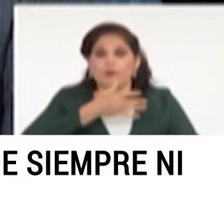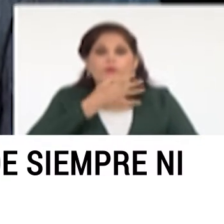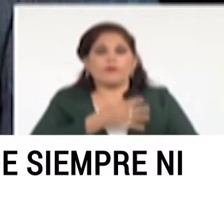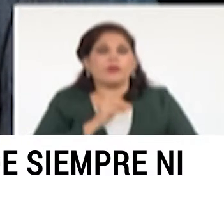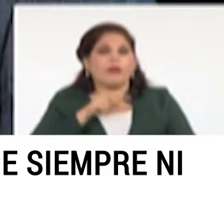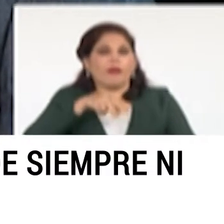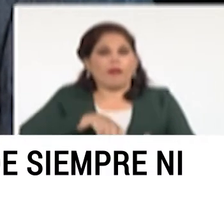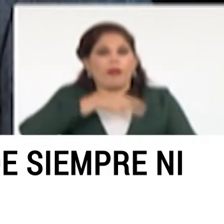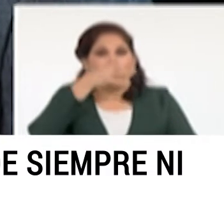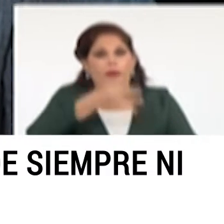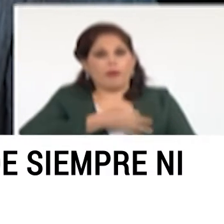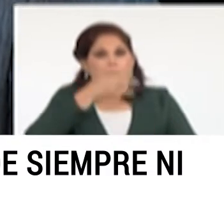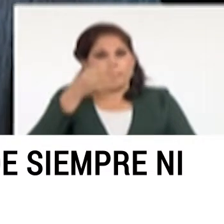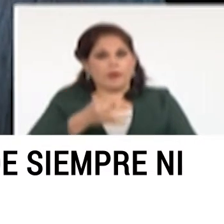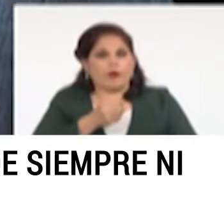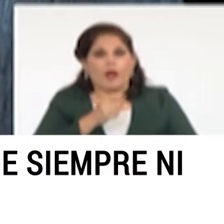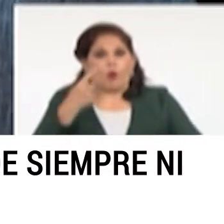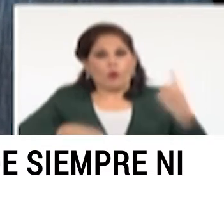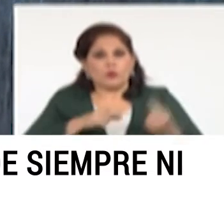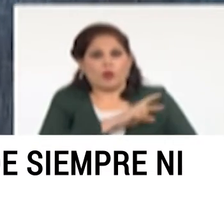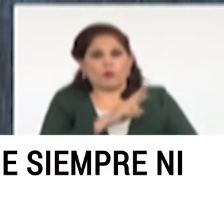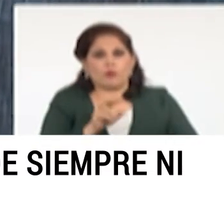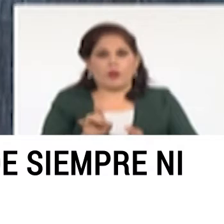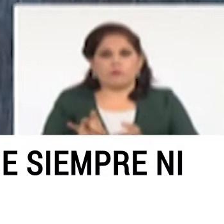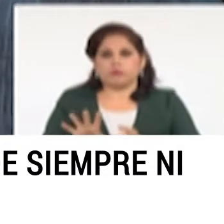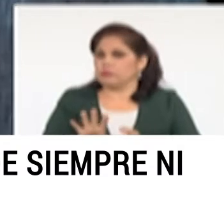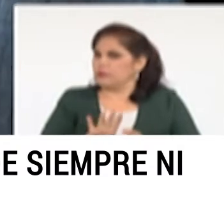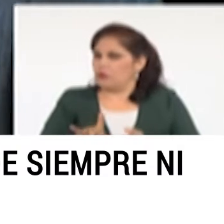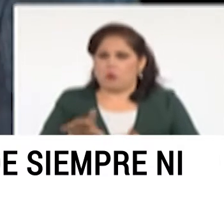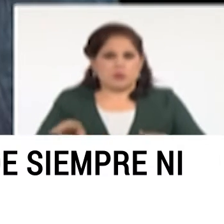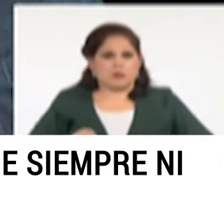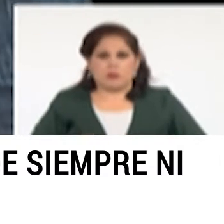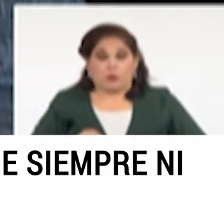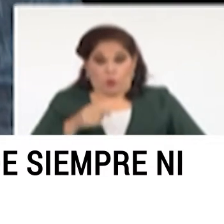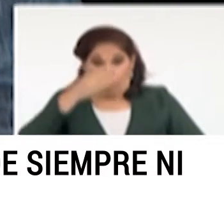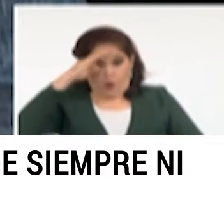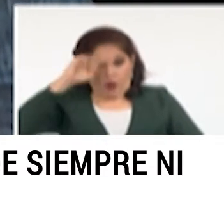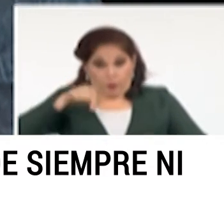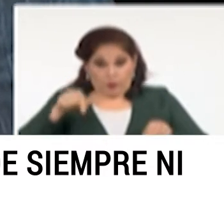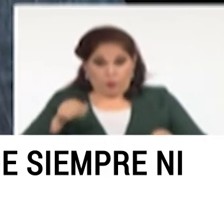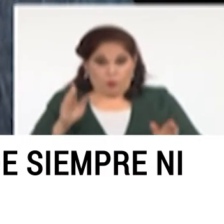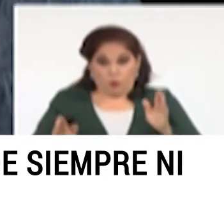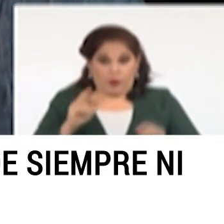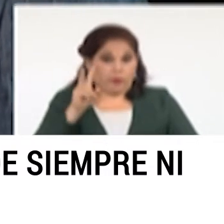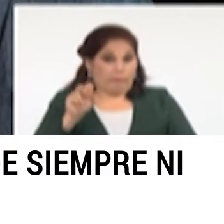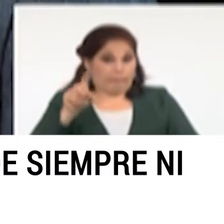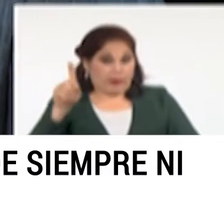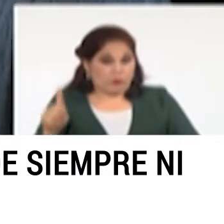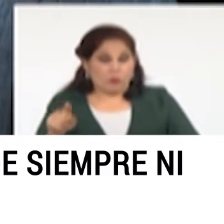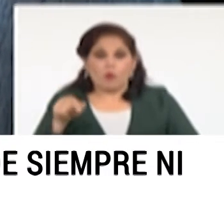a los incorregiblemente contrarrevolucionarios, en la Cuba de 2021 no